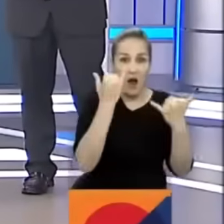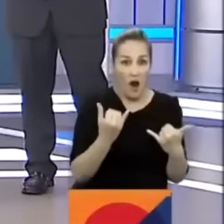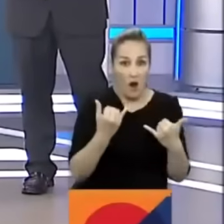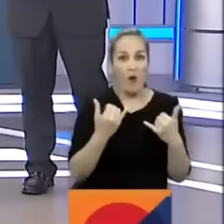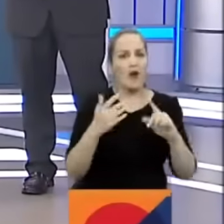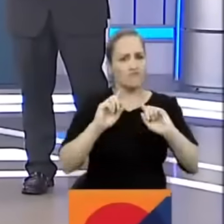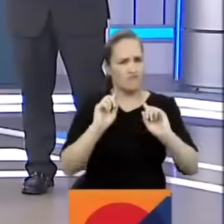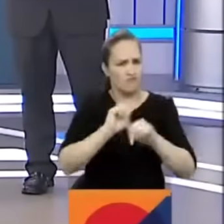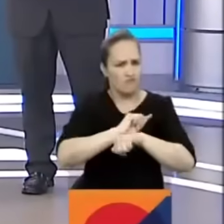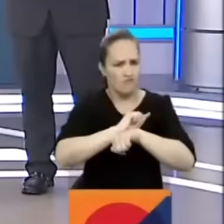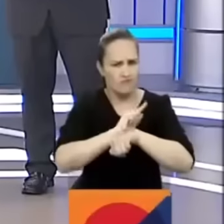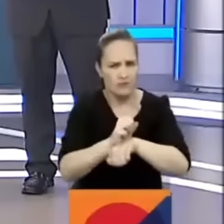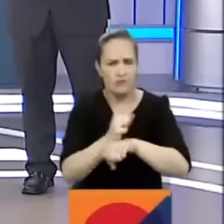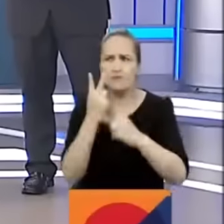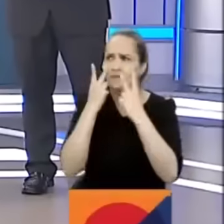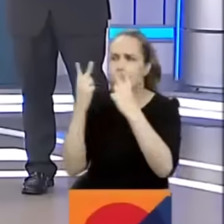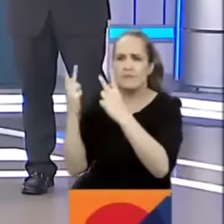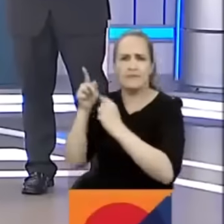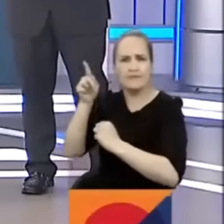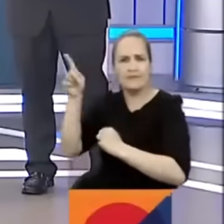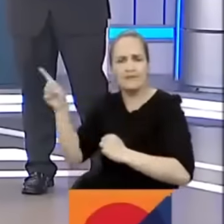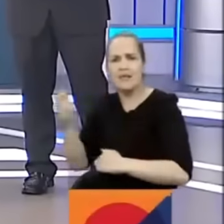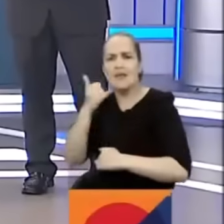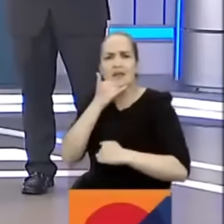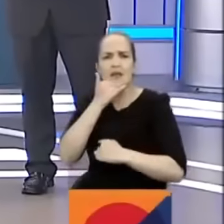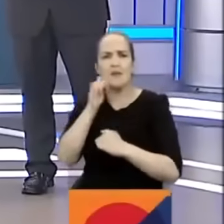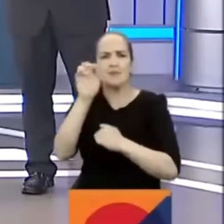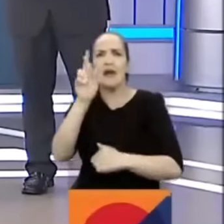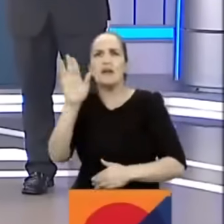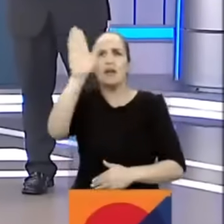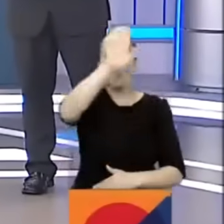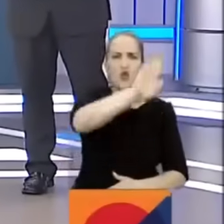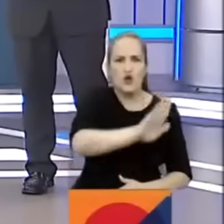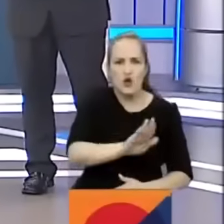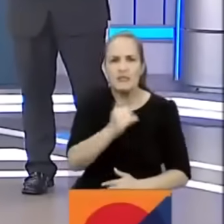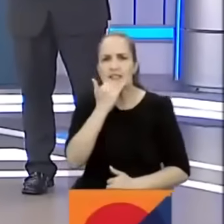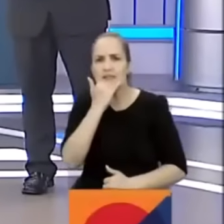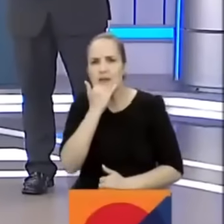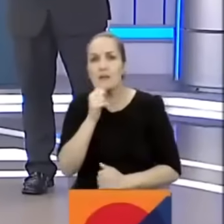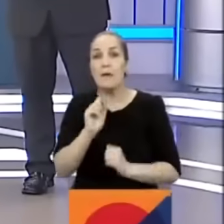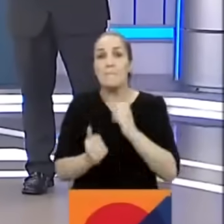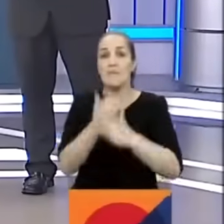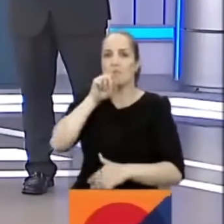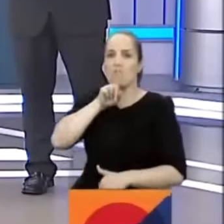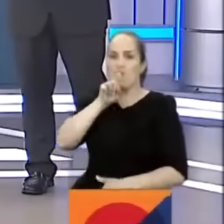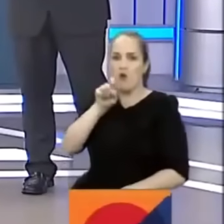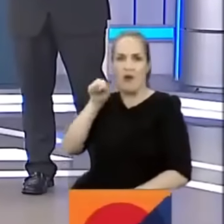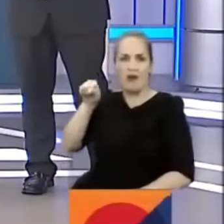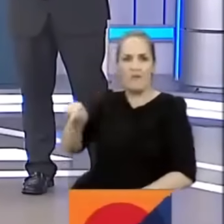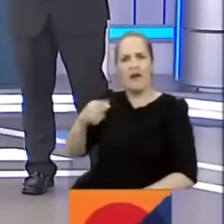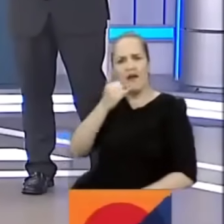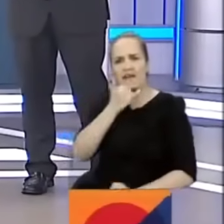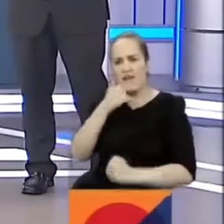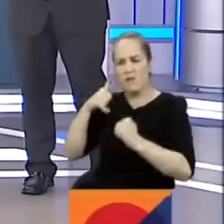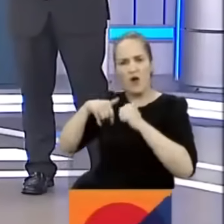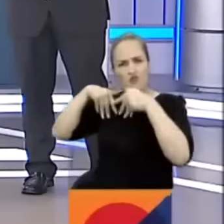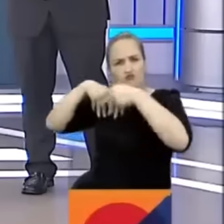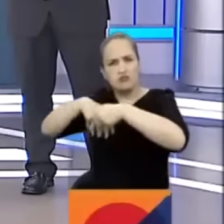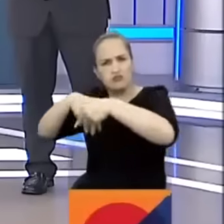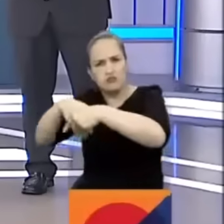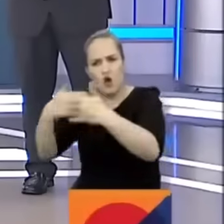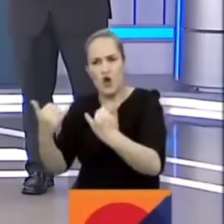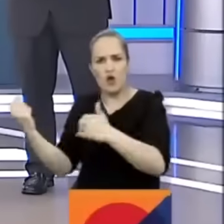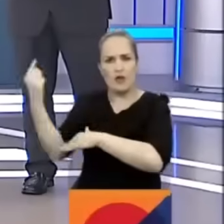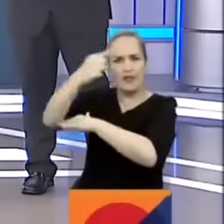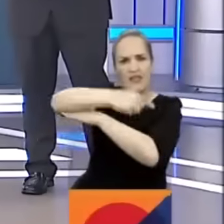de inmediato un repaso por el recorrido de las regiones. Inicialmente vamos a ir a Bucaramanga para saber cómo avanza esta